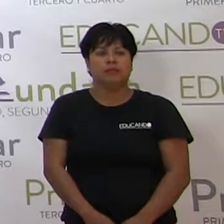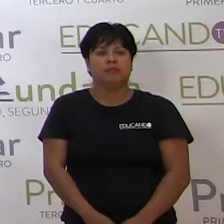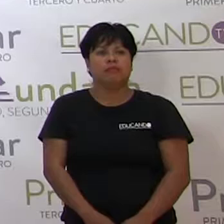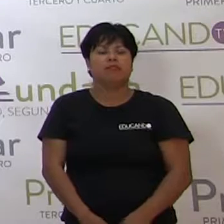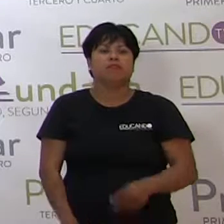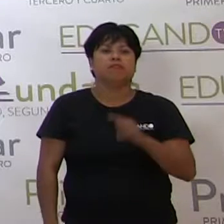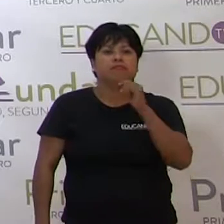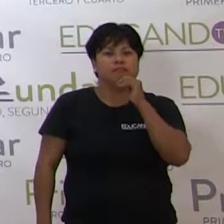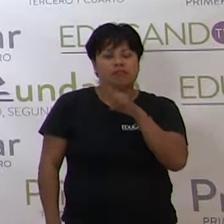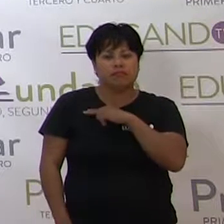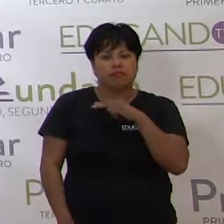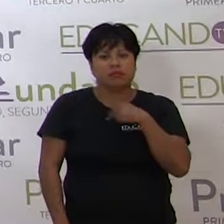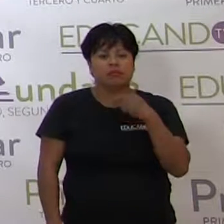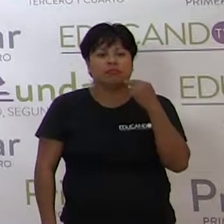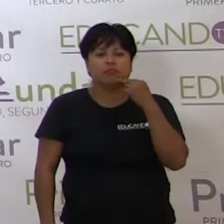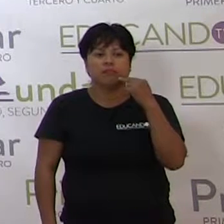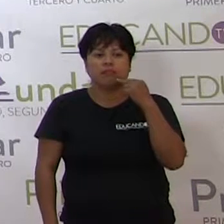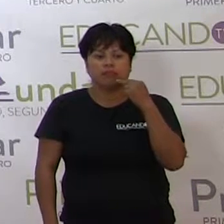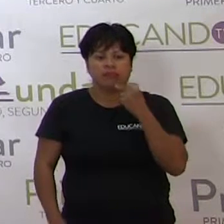También vamos a utilizar